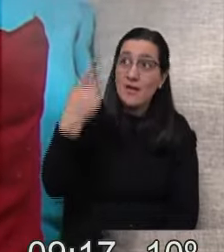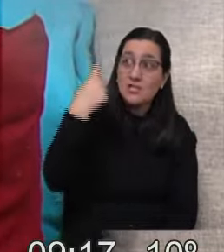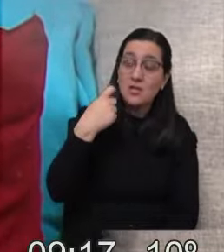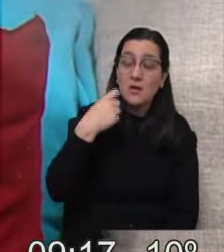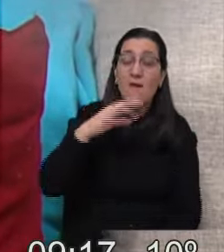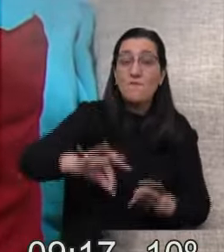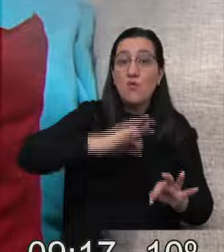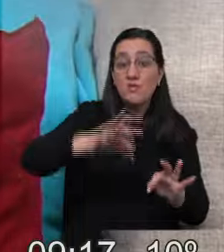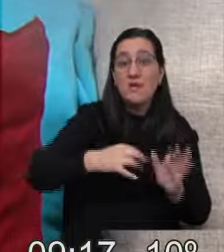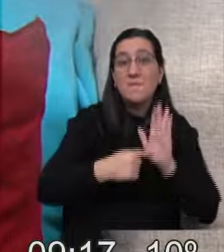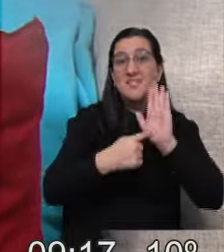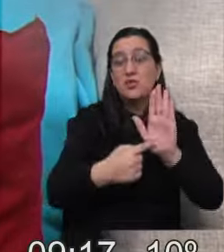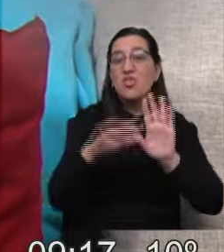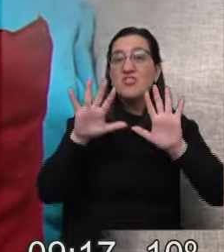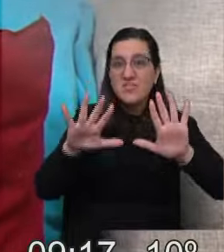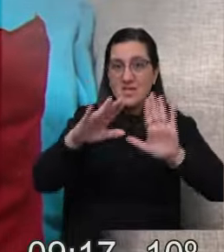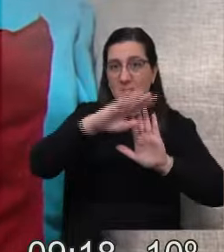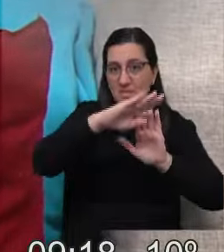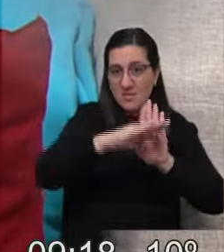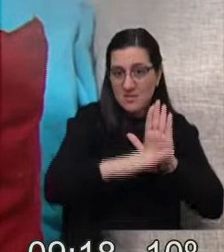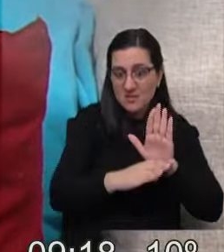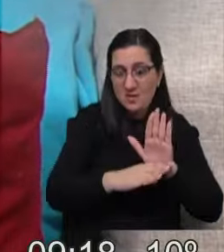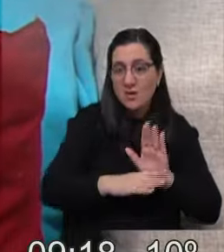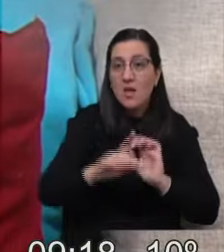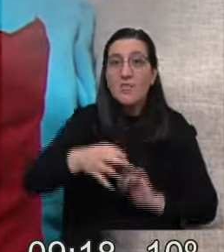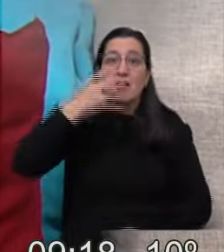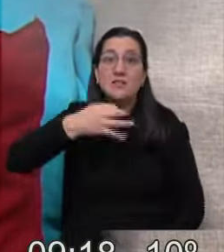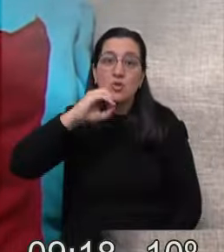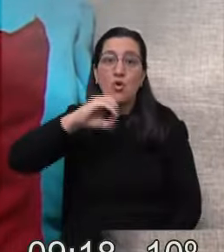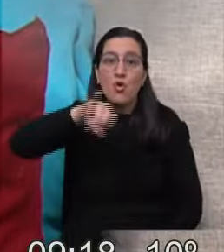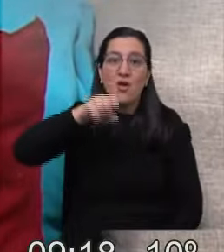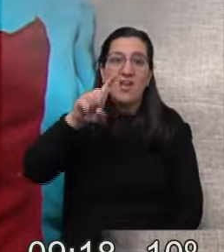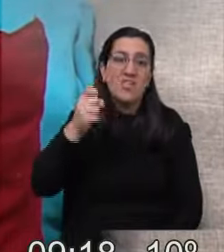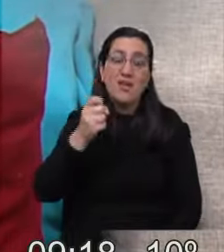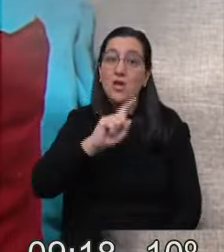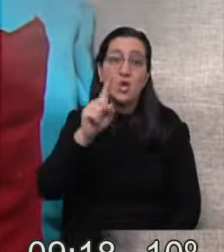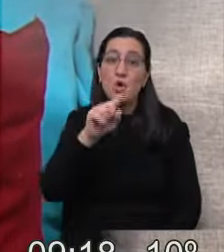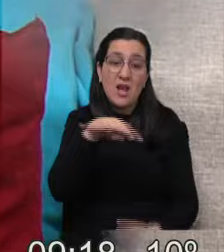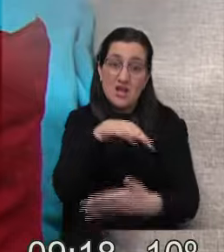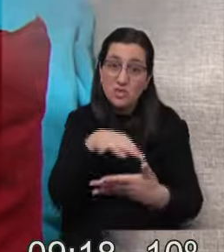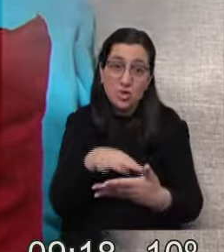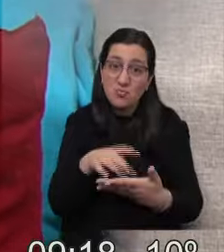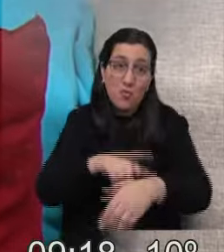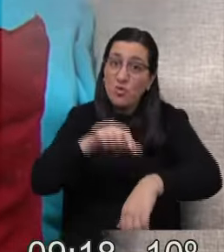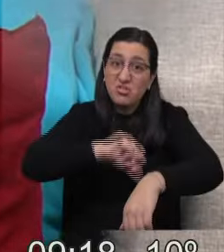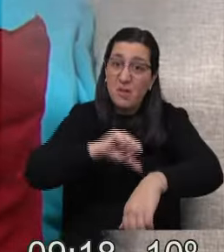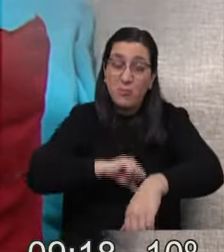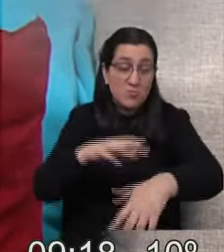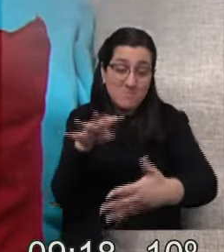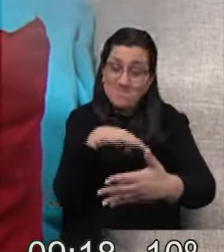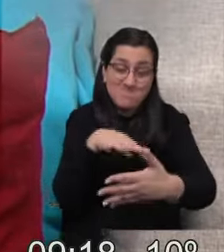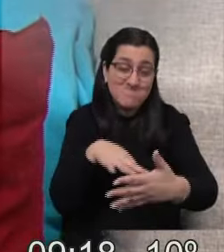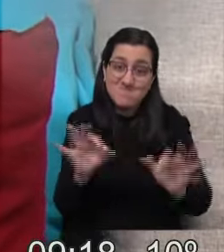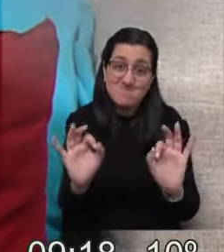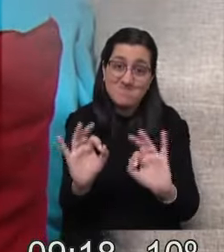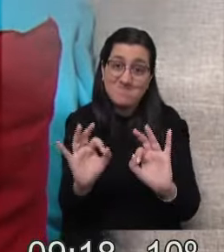Bordaberry presentó 10 medidas. Declaraciones de Ojeda posterior a esto es que no las leyó, no tuvo tiempo de leerlas, pero que